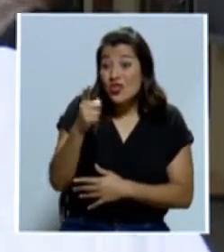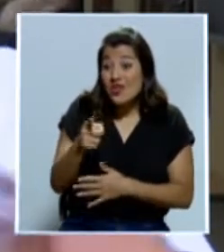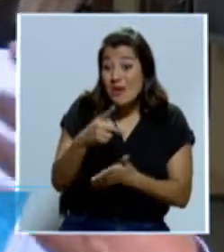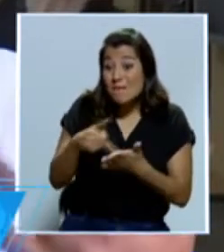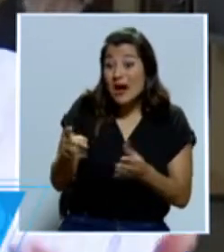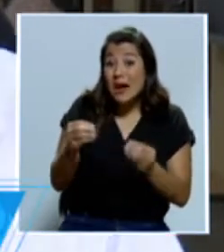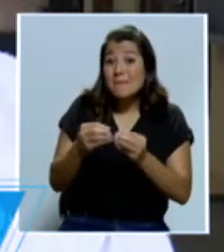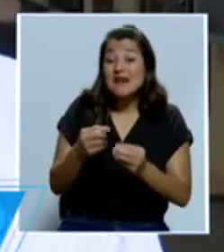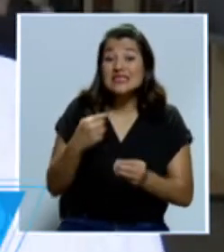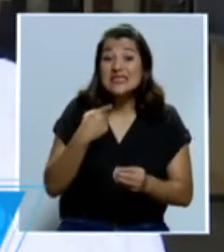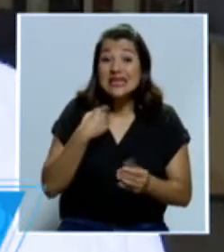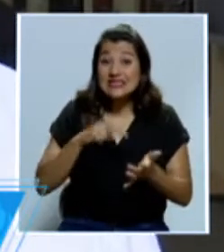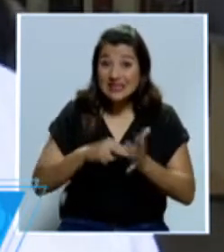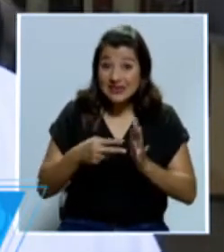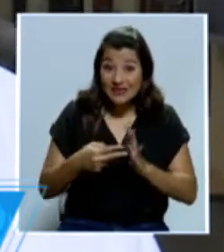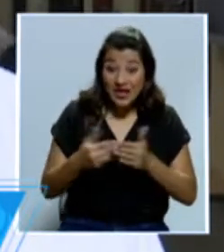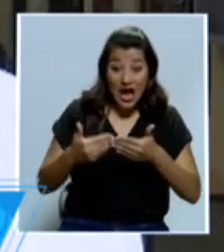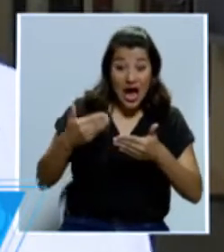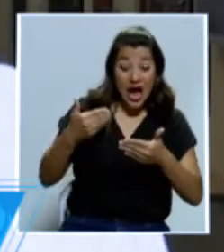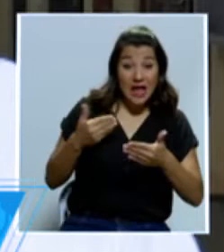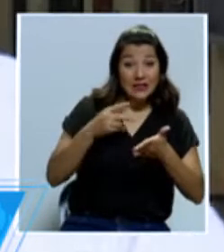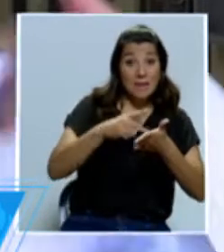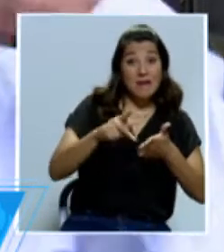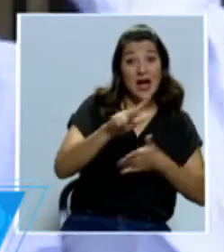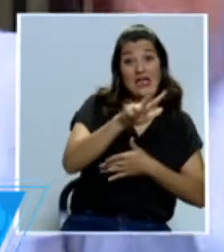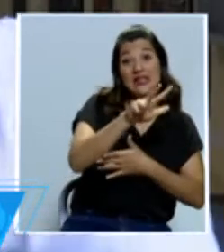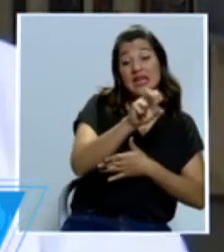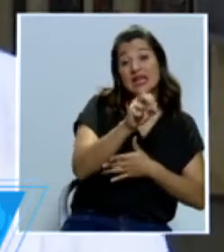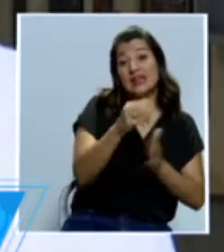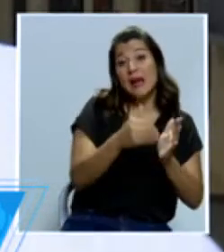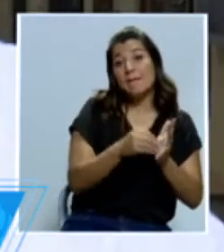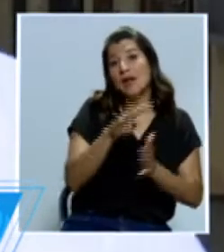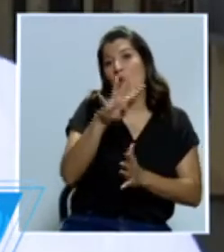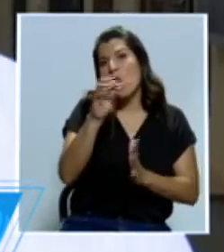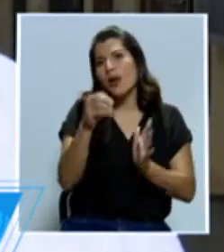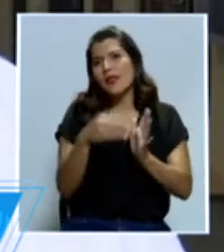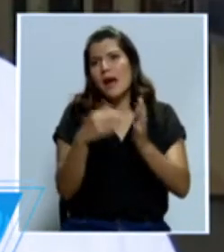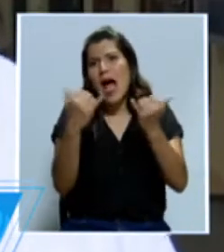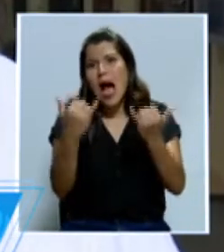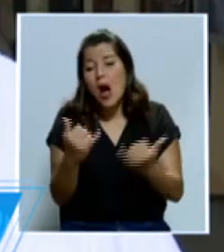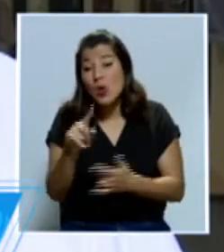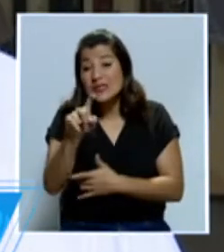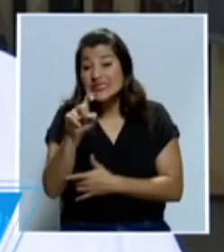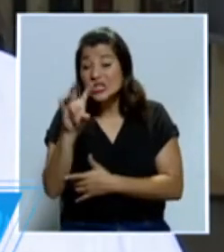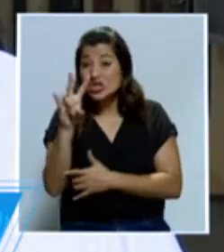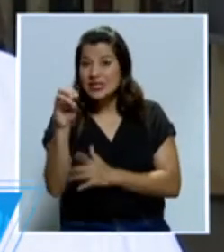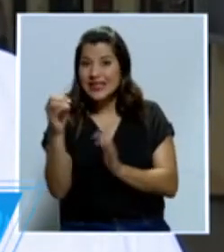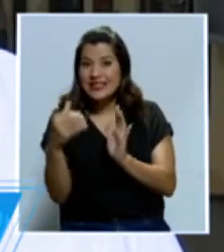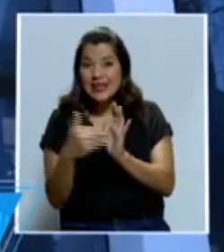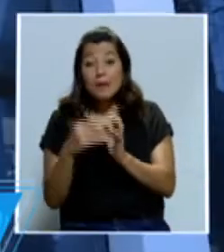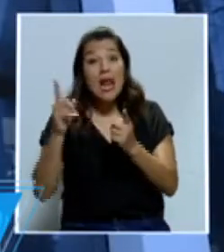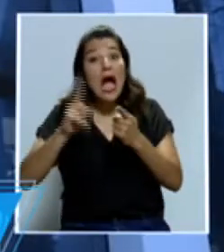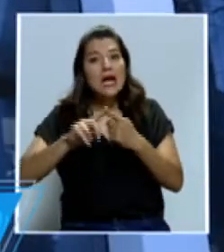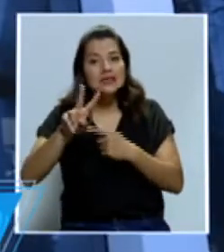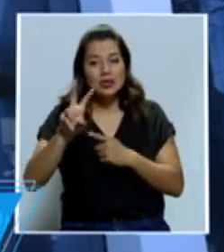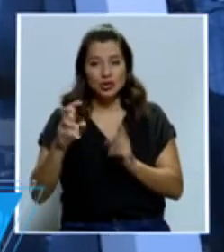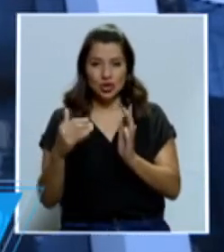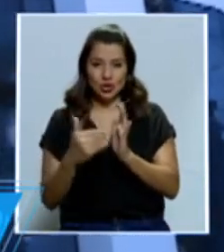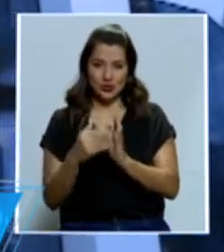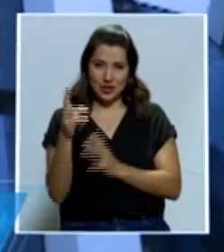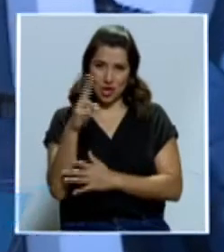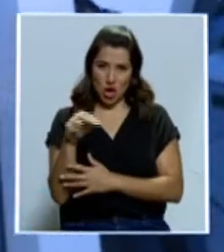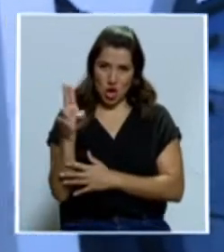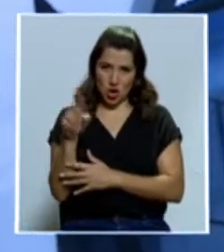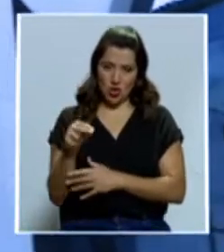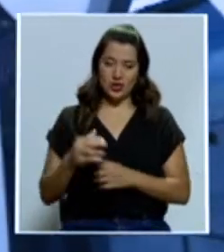pasaron de 40.000 colones, de 30.000 colones a 170.000 y hasta más de 200.000 colones. Por